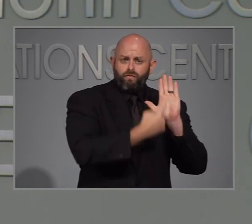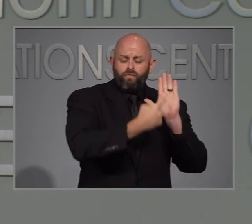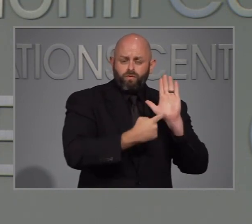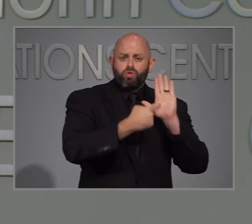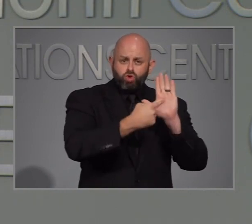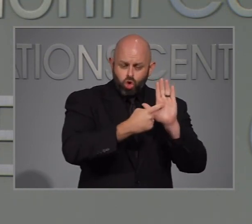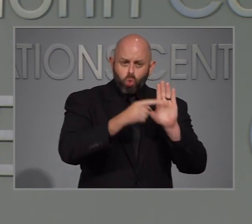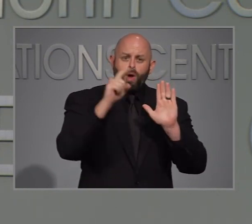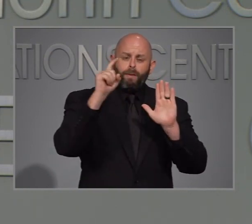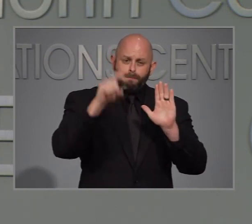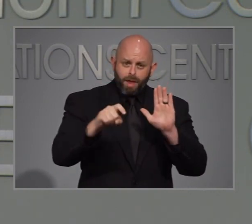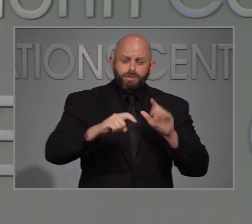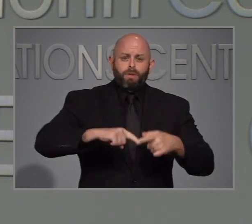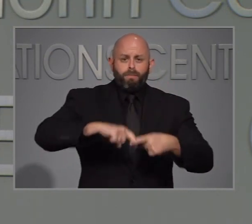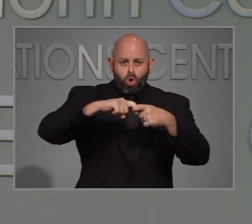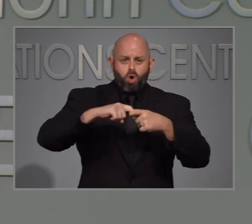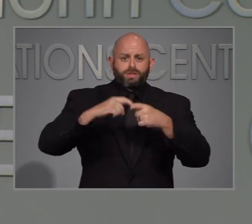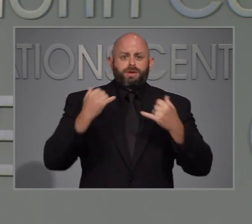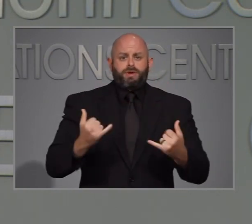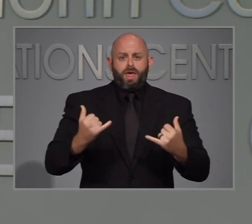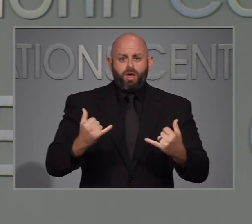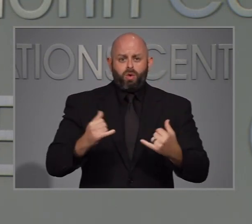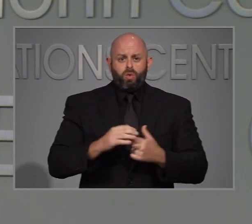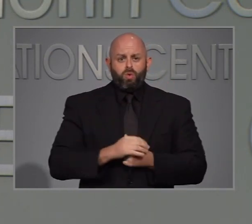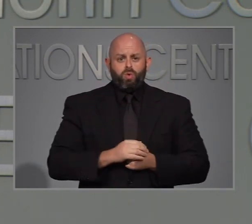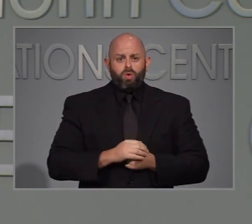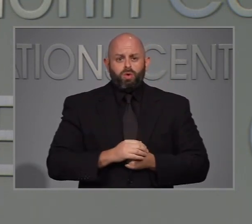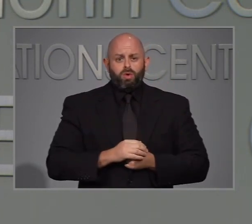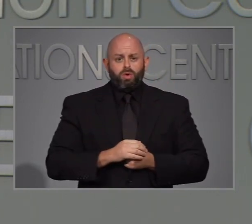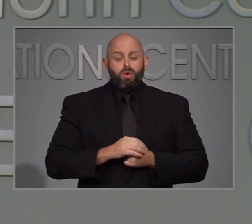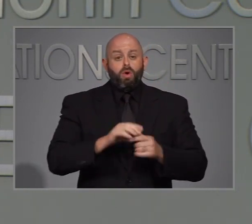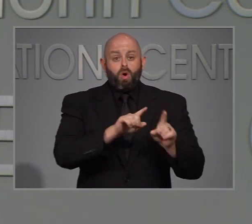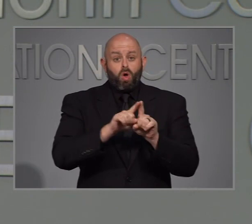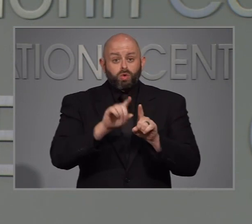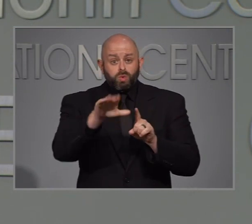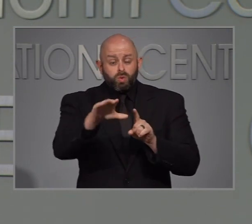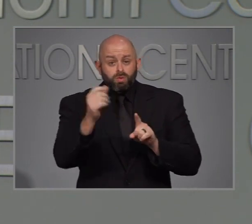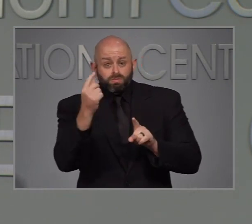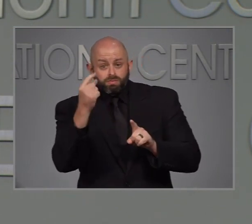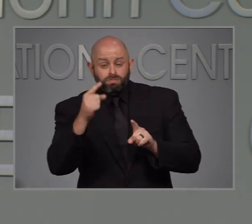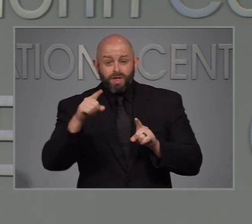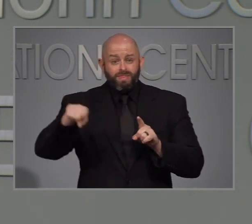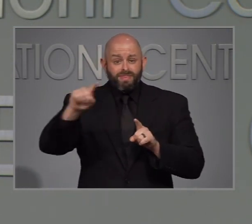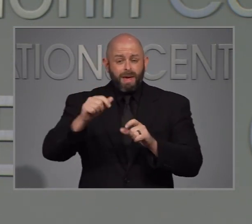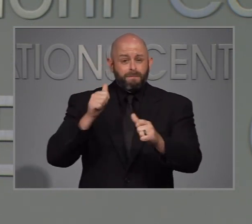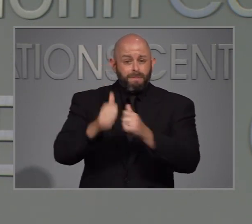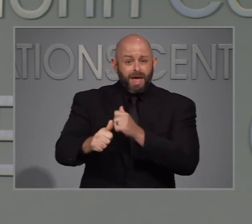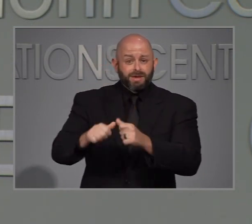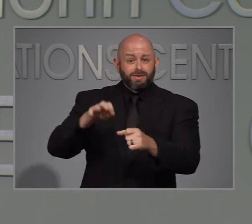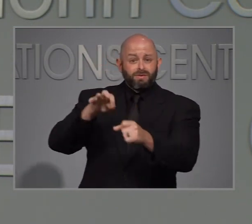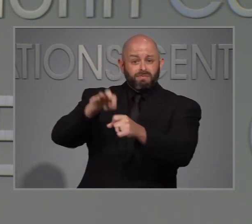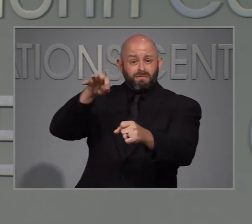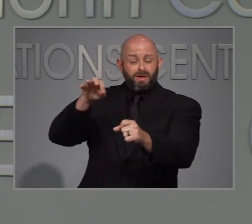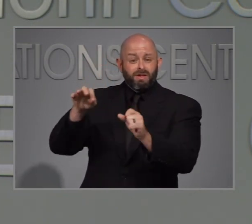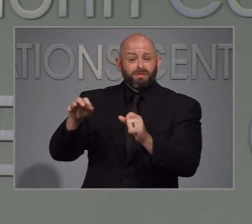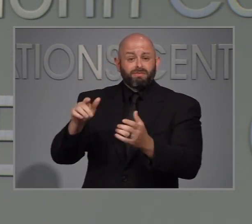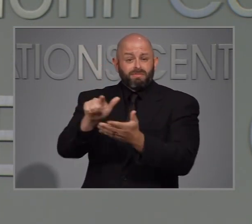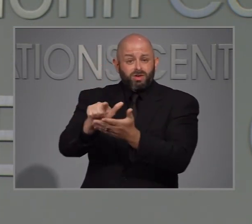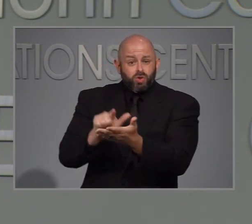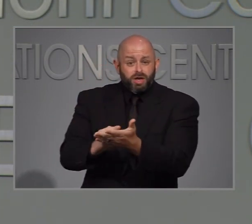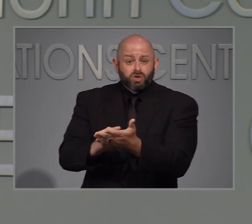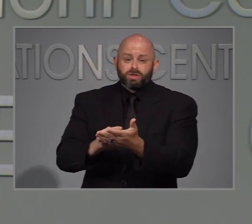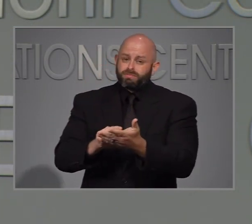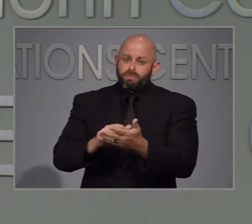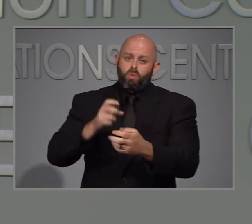información científica nos indica lo que debemos hacer. Además, esa legislación dificulta más que tanto